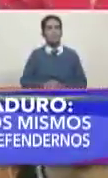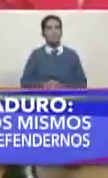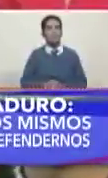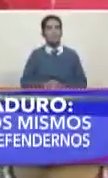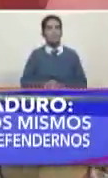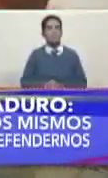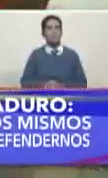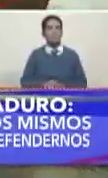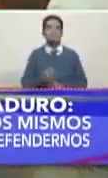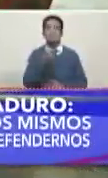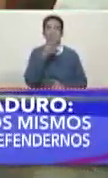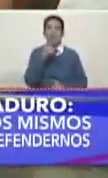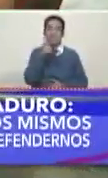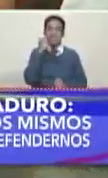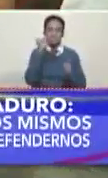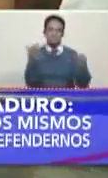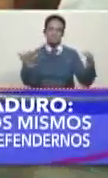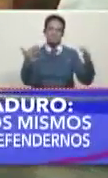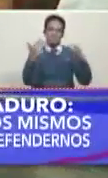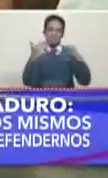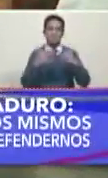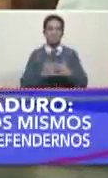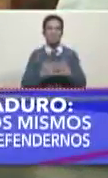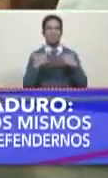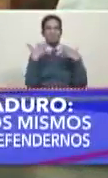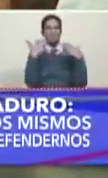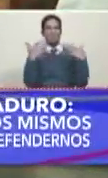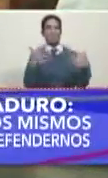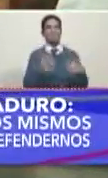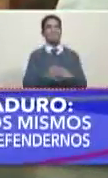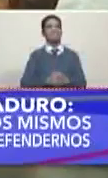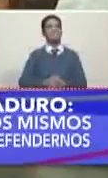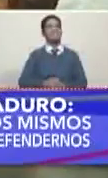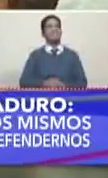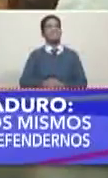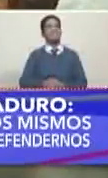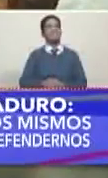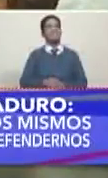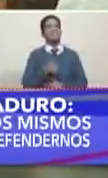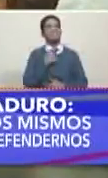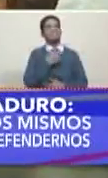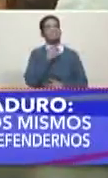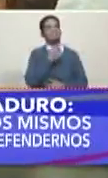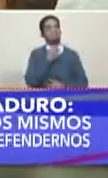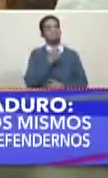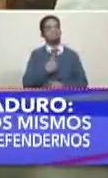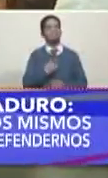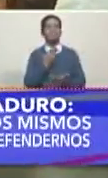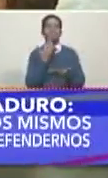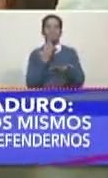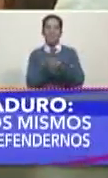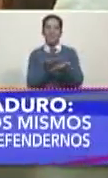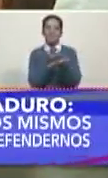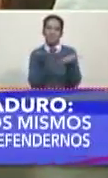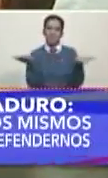Muy bonito este acto. Muy bonito el clima que hay aquí. Les doy las gracias.